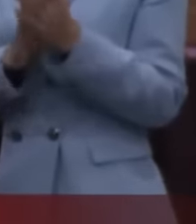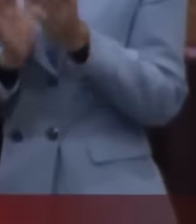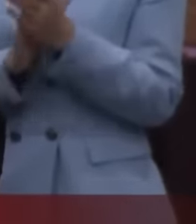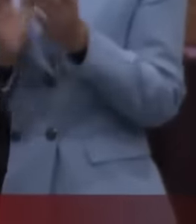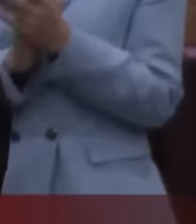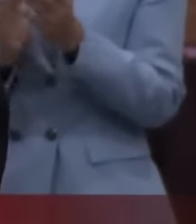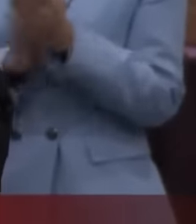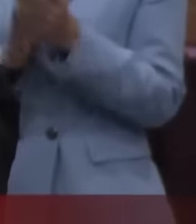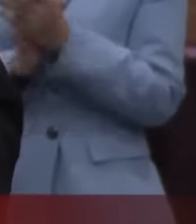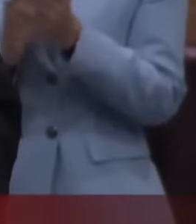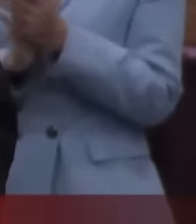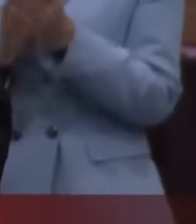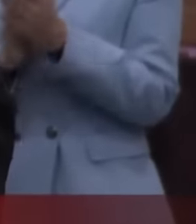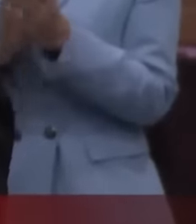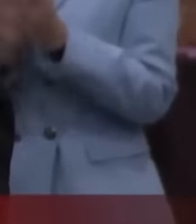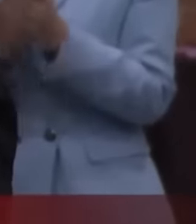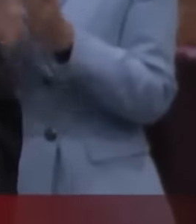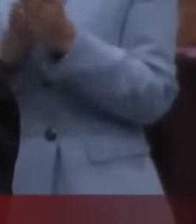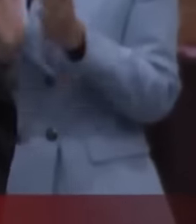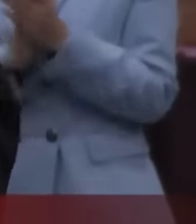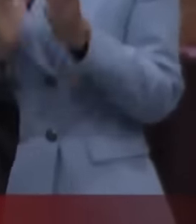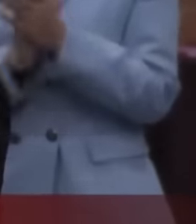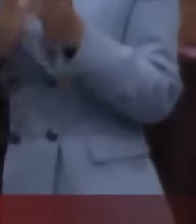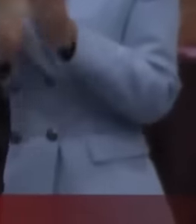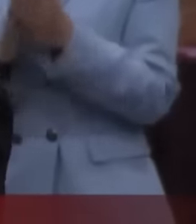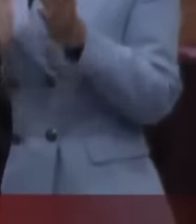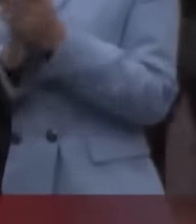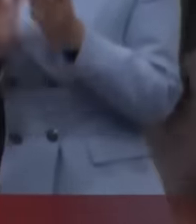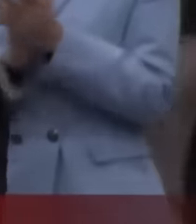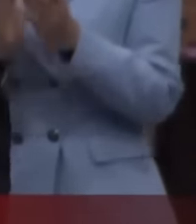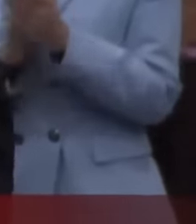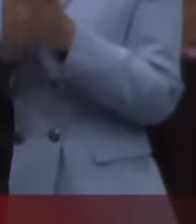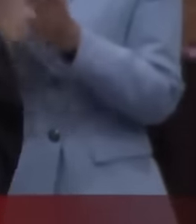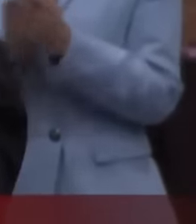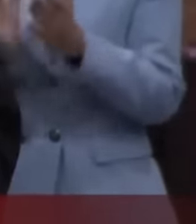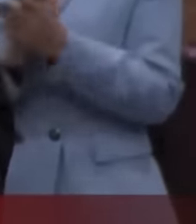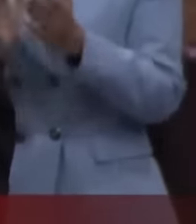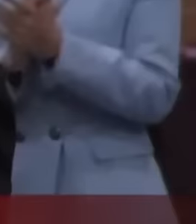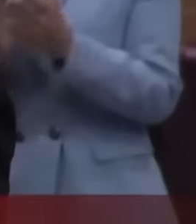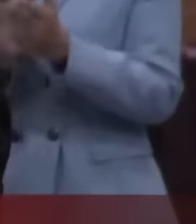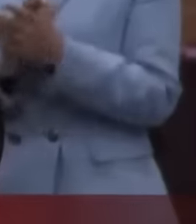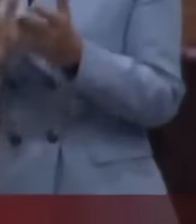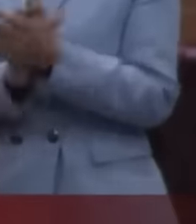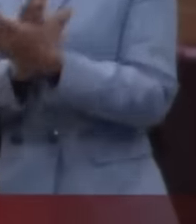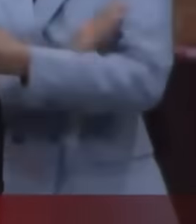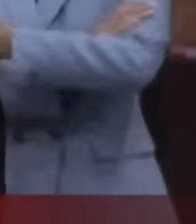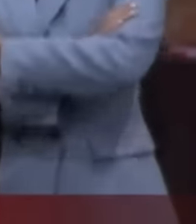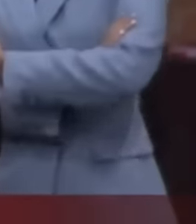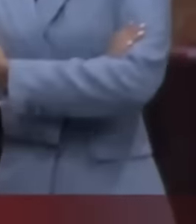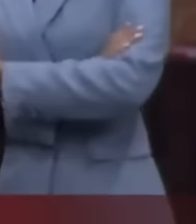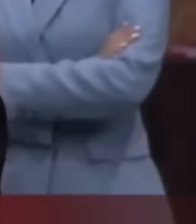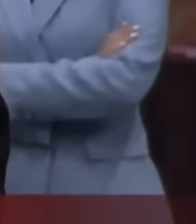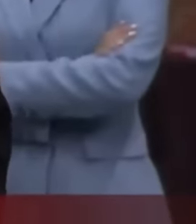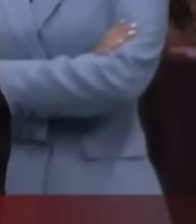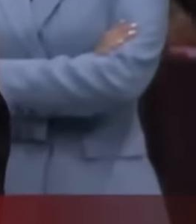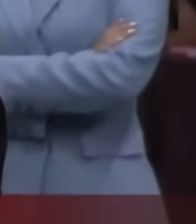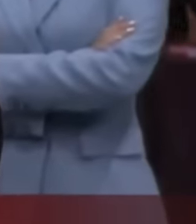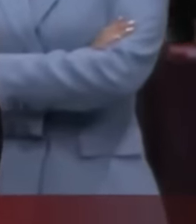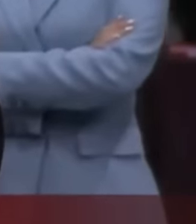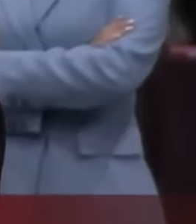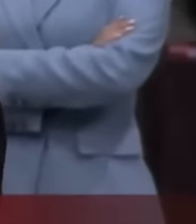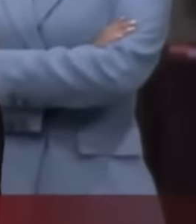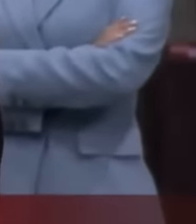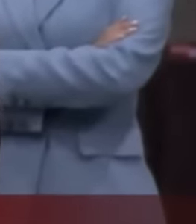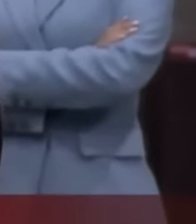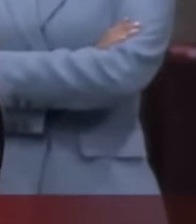al pueblo. Son la resistencia a dejar la corrupción que durante tantos años fue el